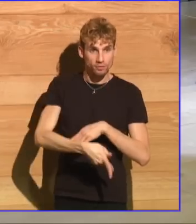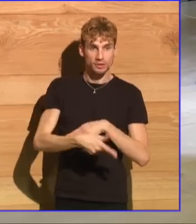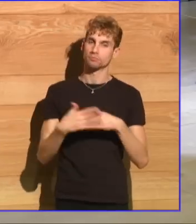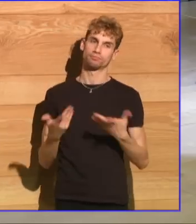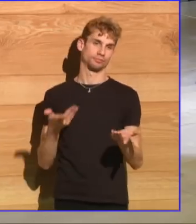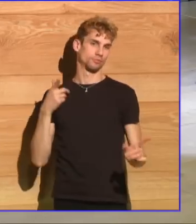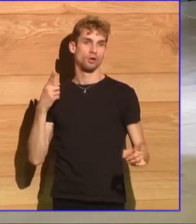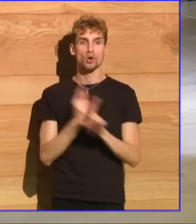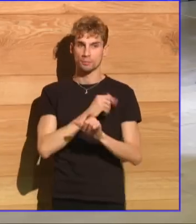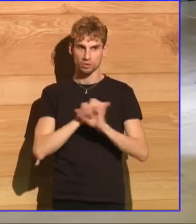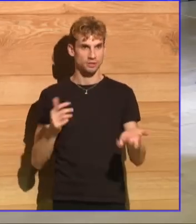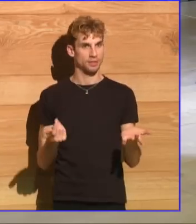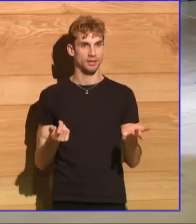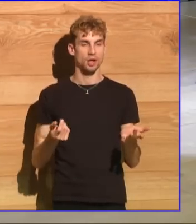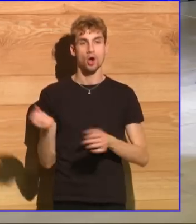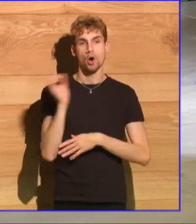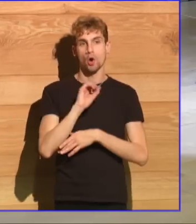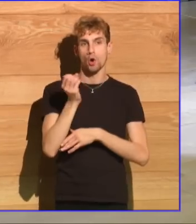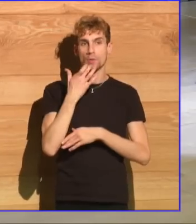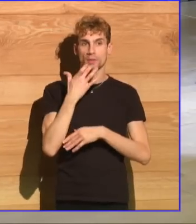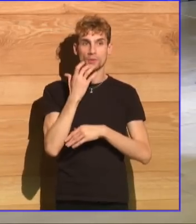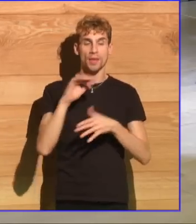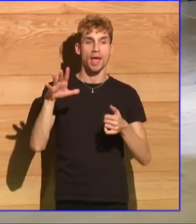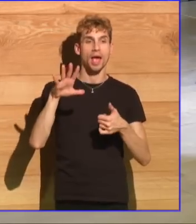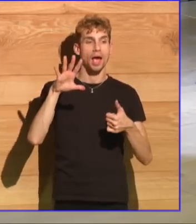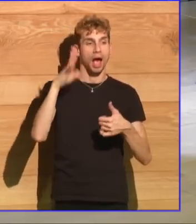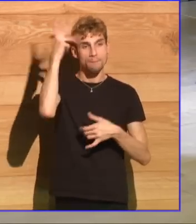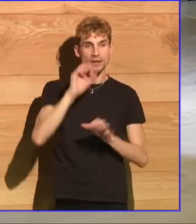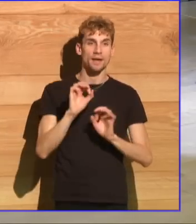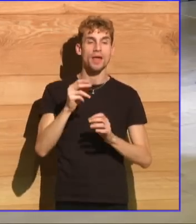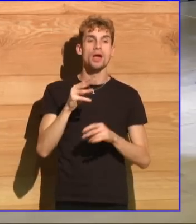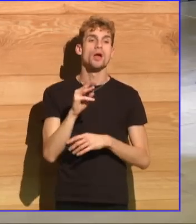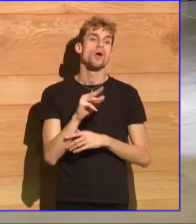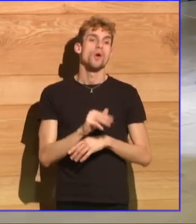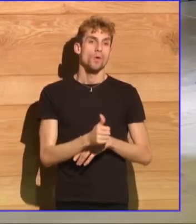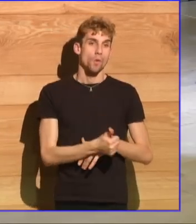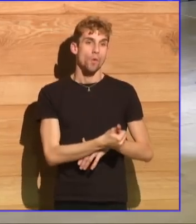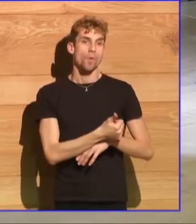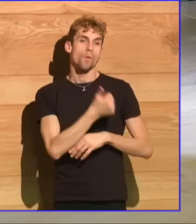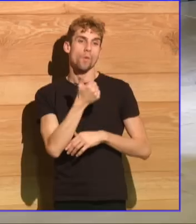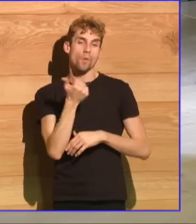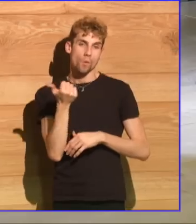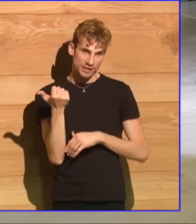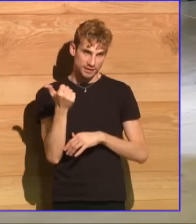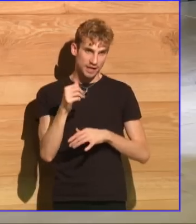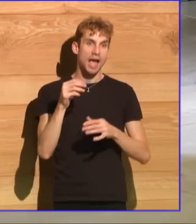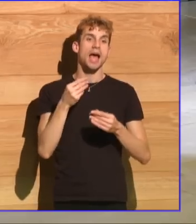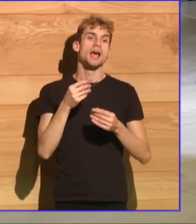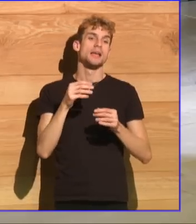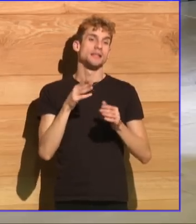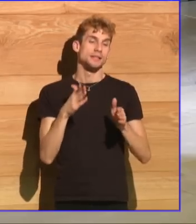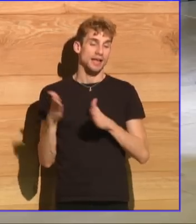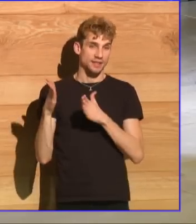O cuando hace el América de West Side Story, es absolutamente imbatible. Es un tío que está haciendo volar la cámara y que